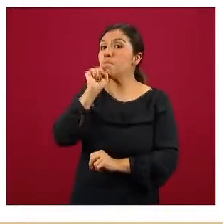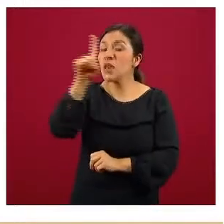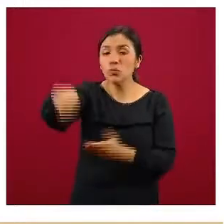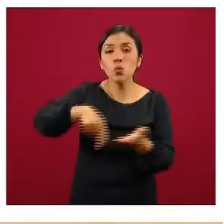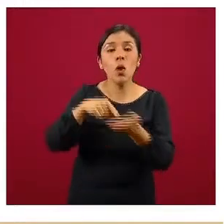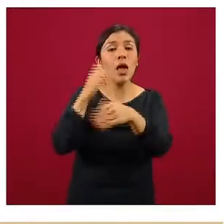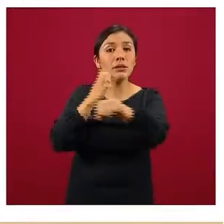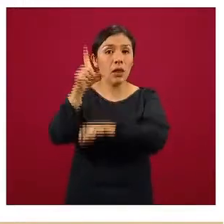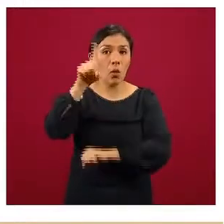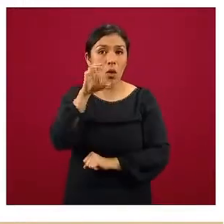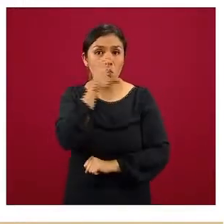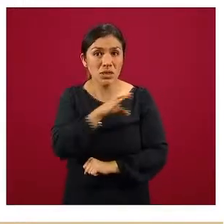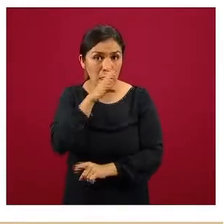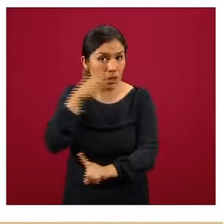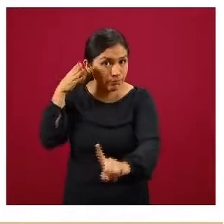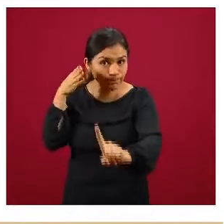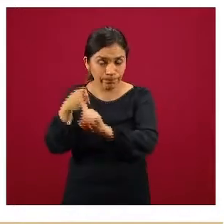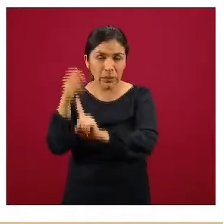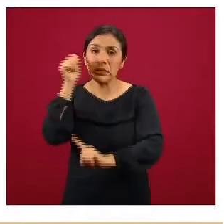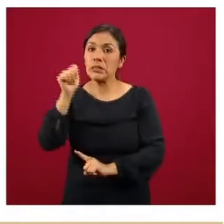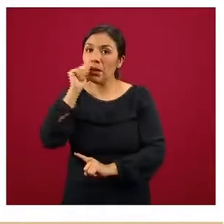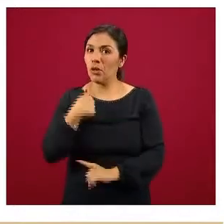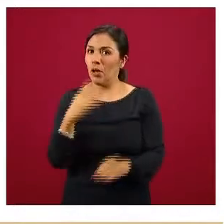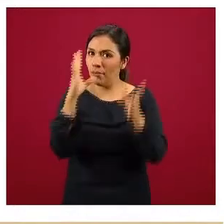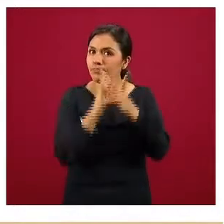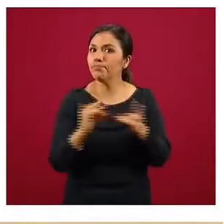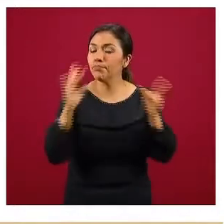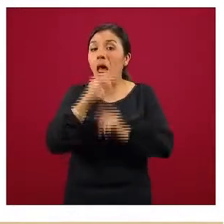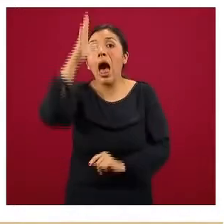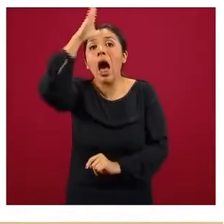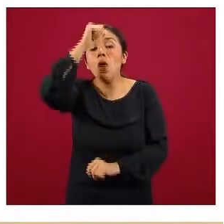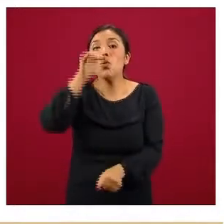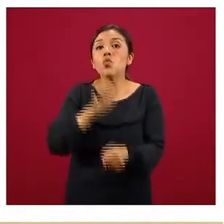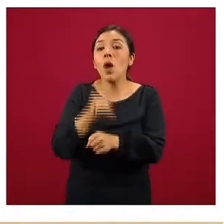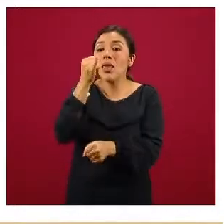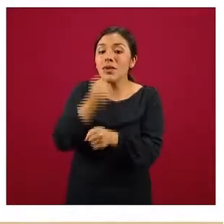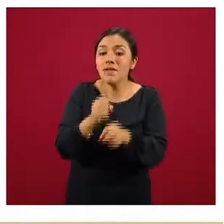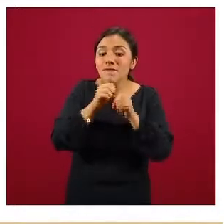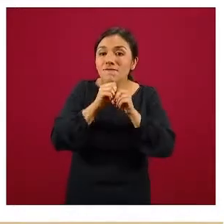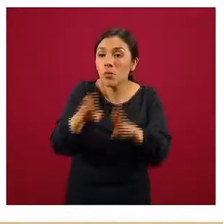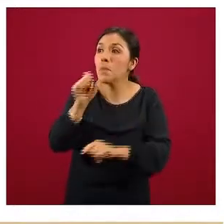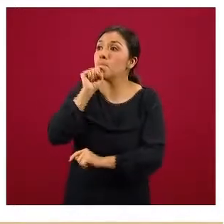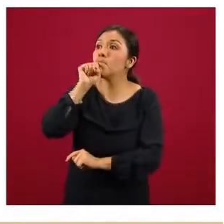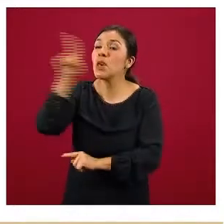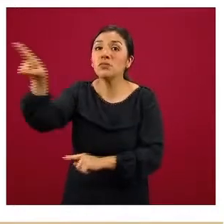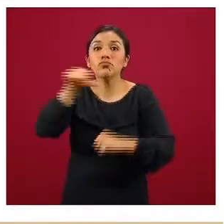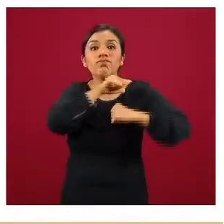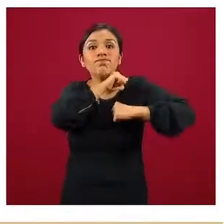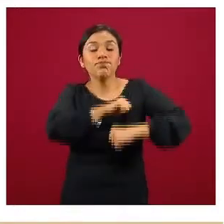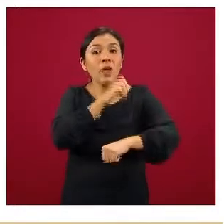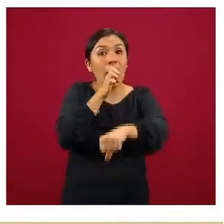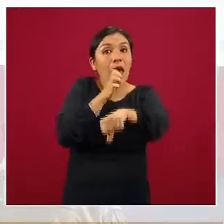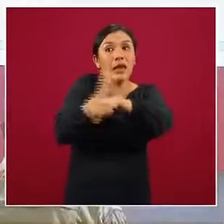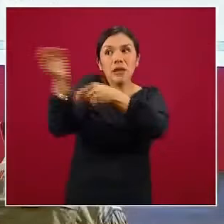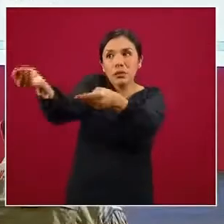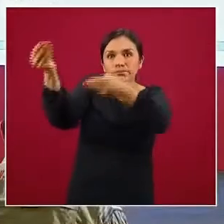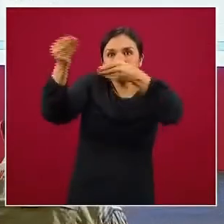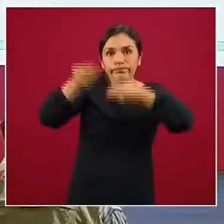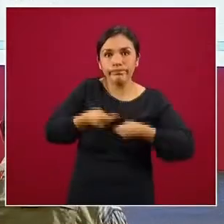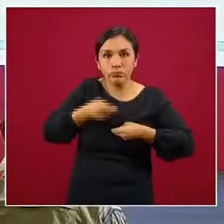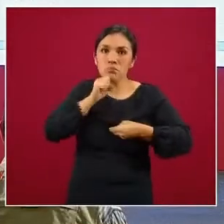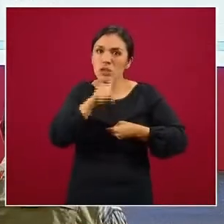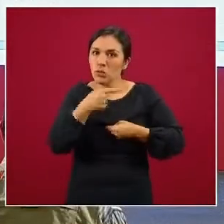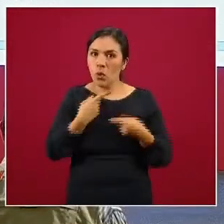de Aguascalientes, como siempre dejamos en claro, de acuerdo a la información que la propia entidad federativa provee.